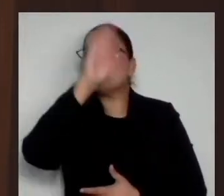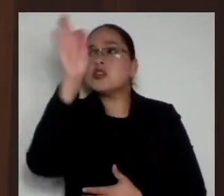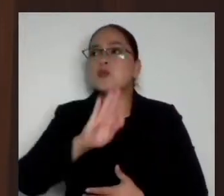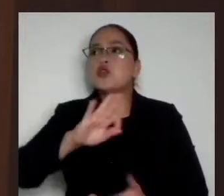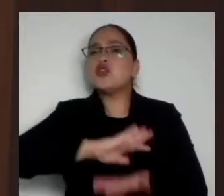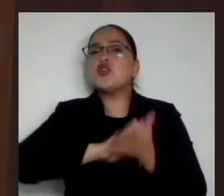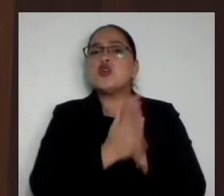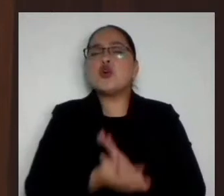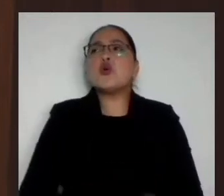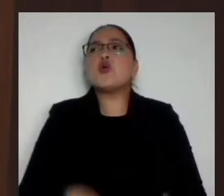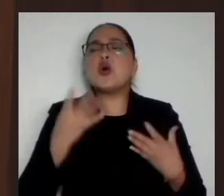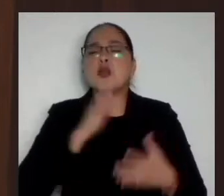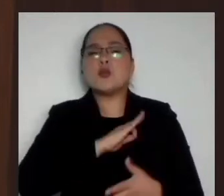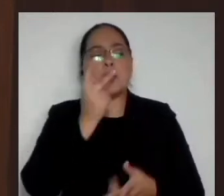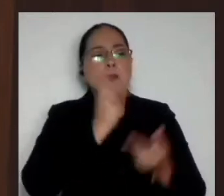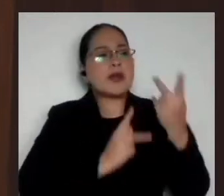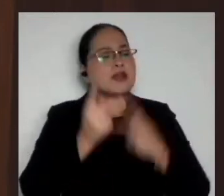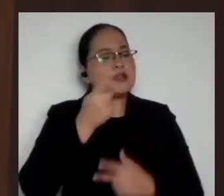a